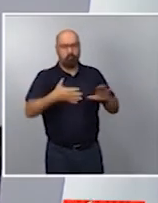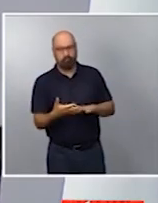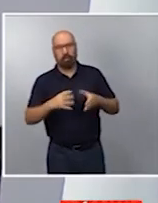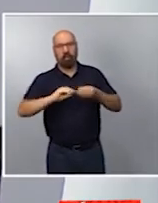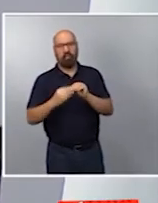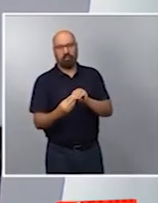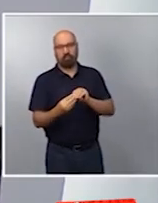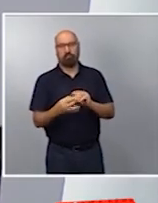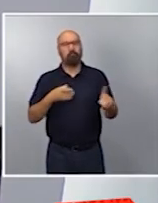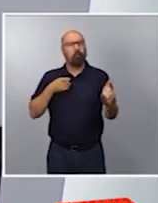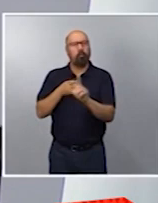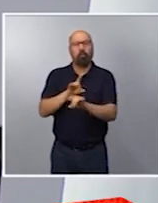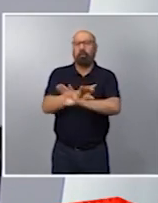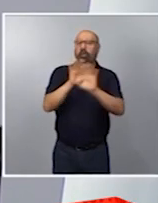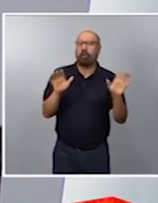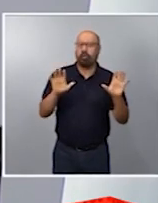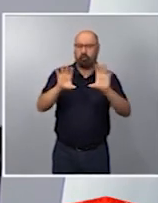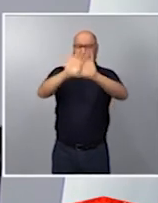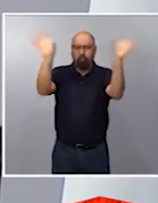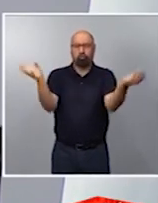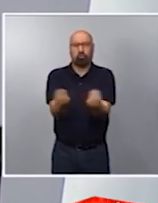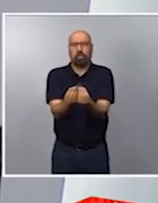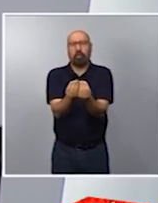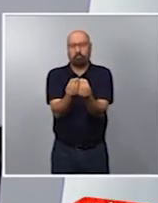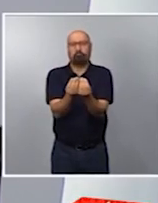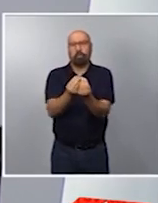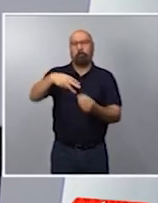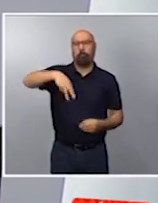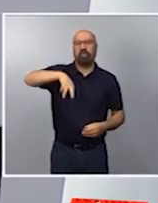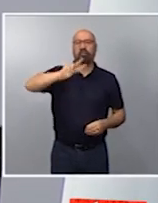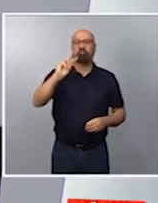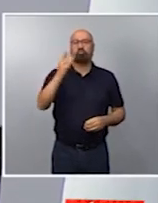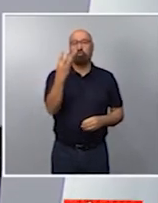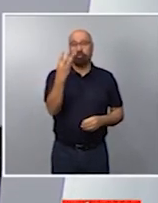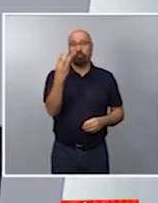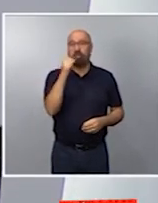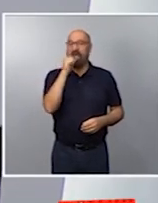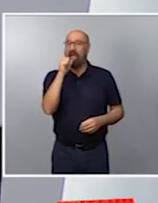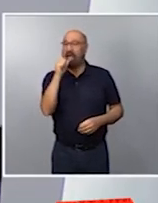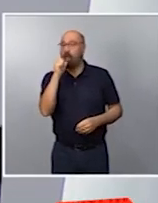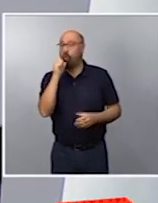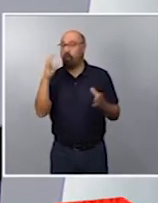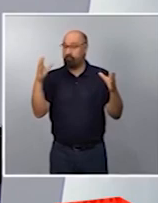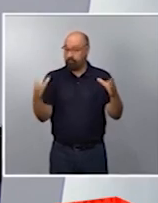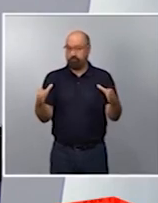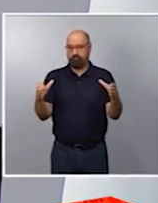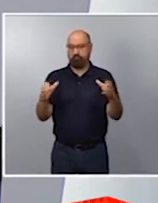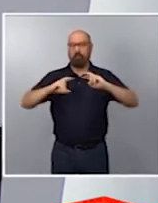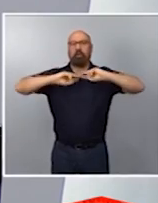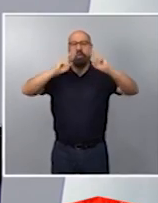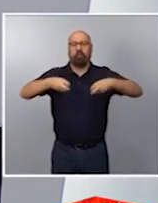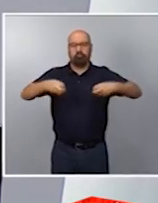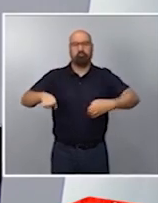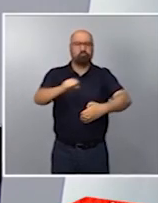Nuestro objetivo es que el volumen de agua que España utiliza de esta fuente No convencional reutilización